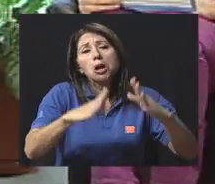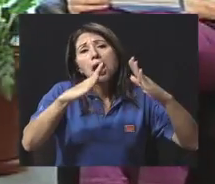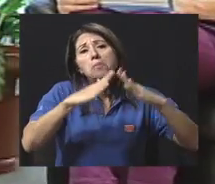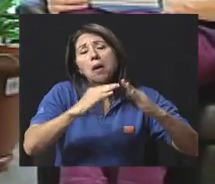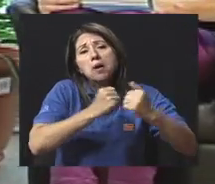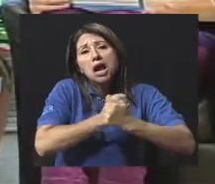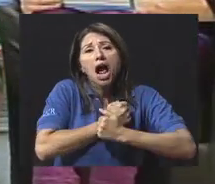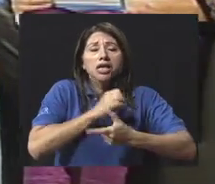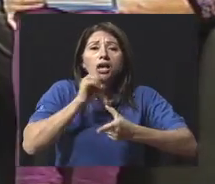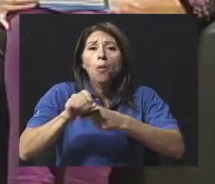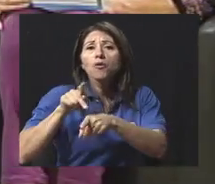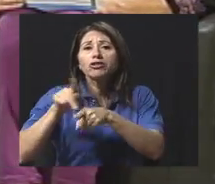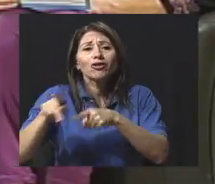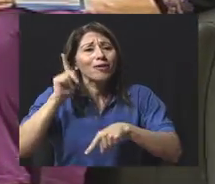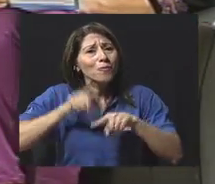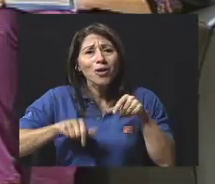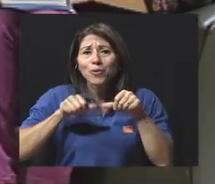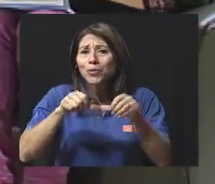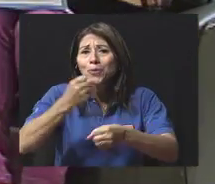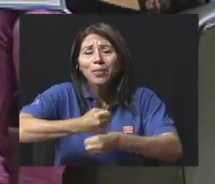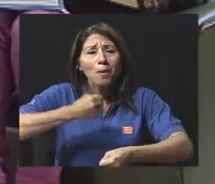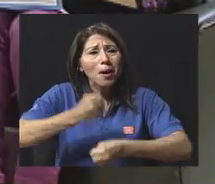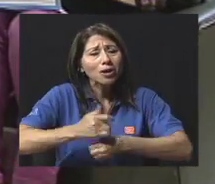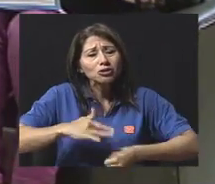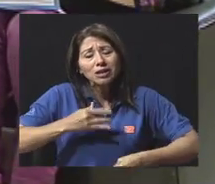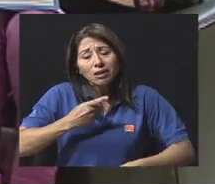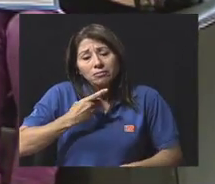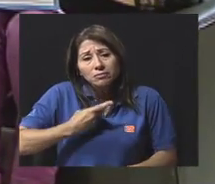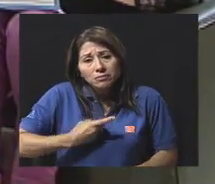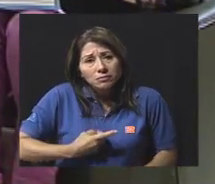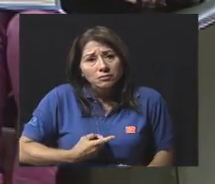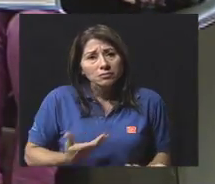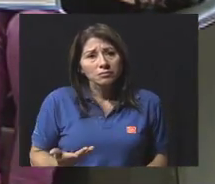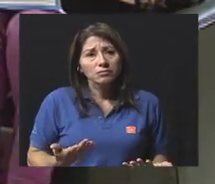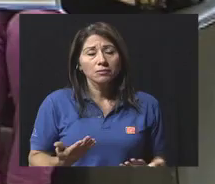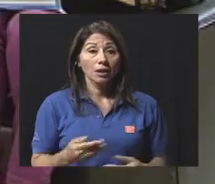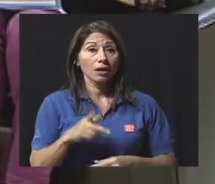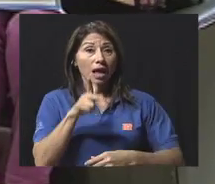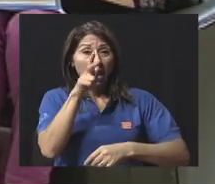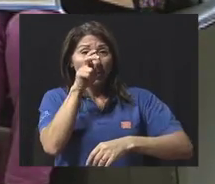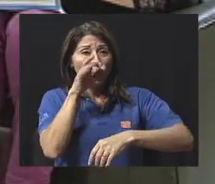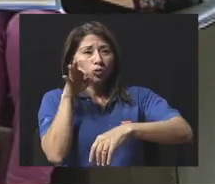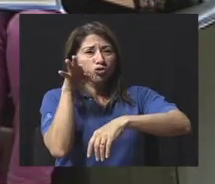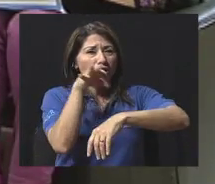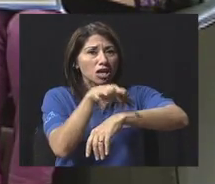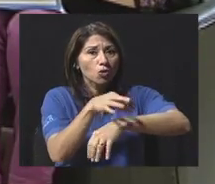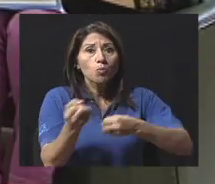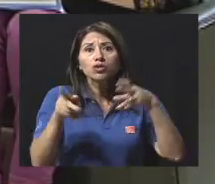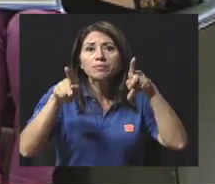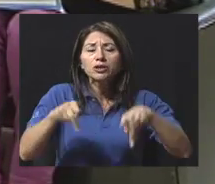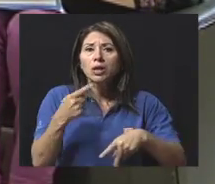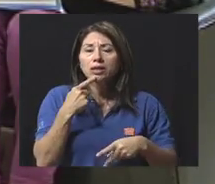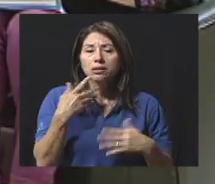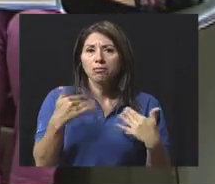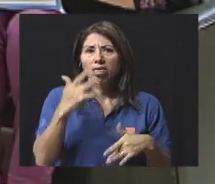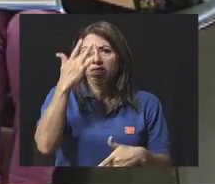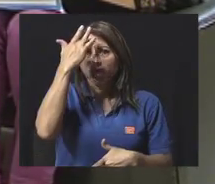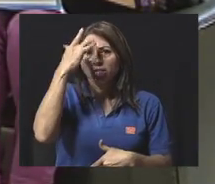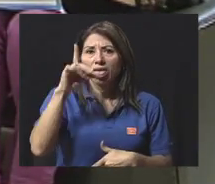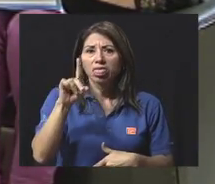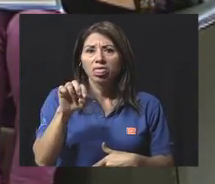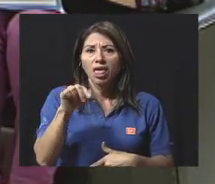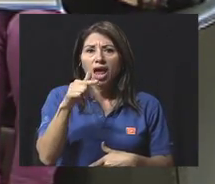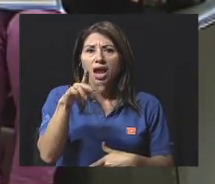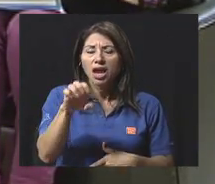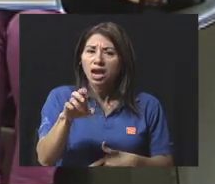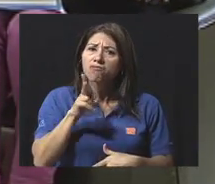casa o si es un profesional etcétera En cuanto al mosquito Don olger porque muchas personas se preguntarán bueno con el dengue